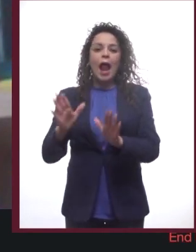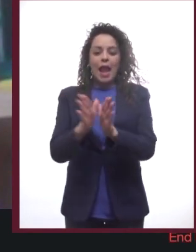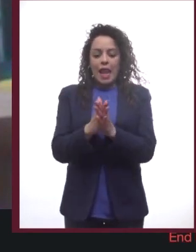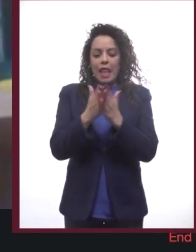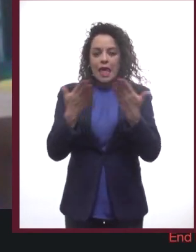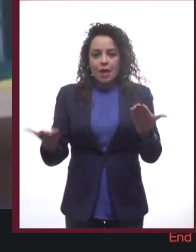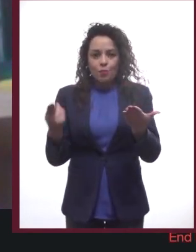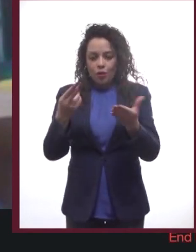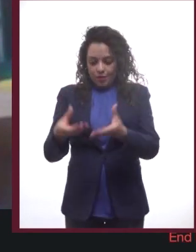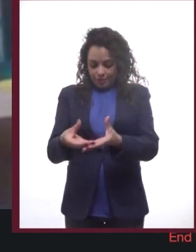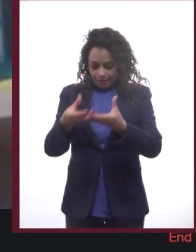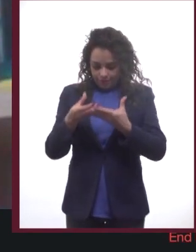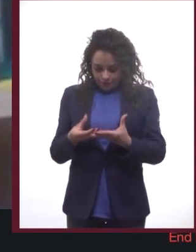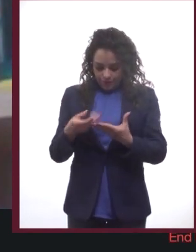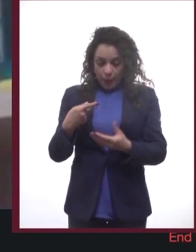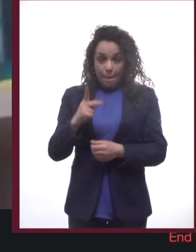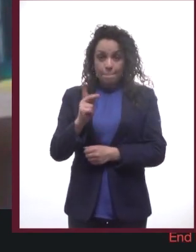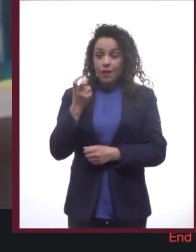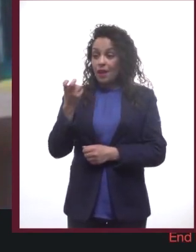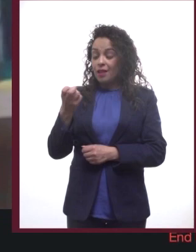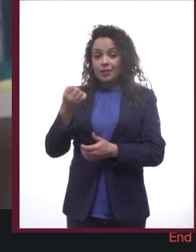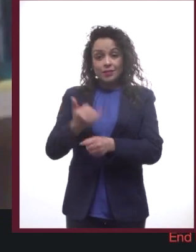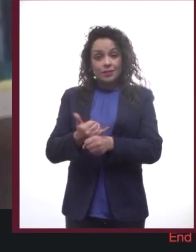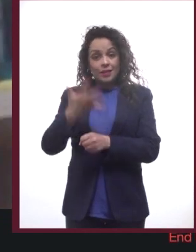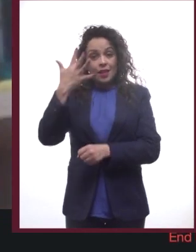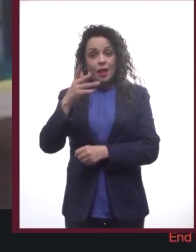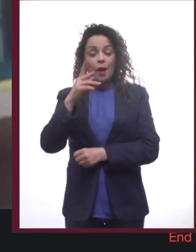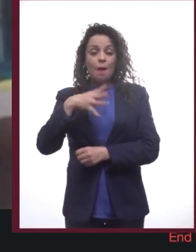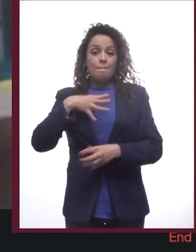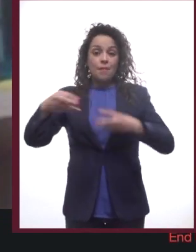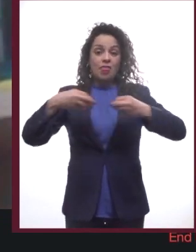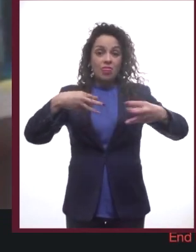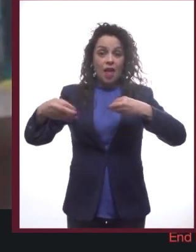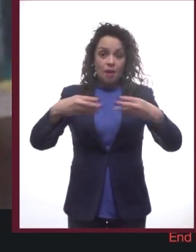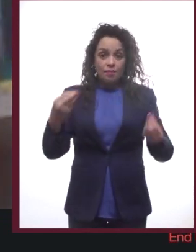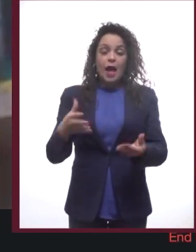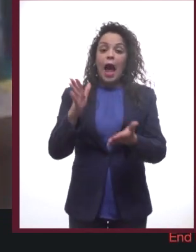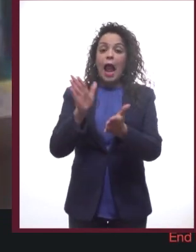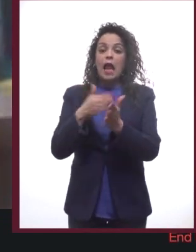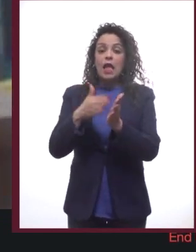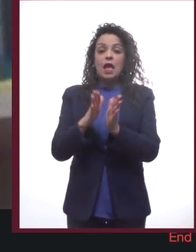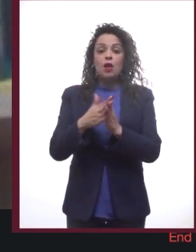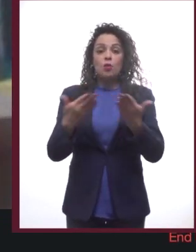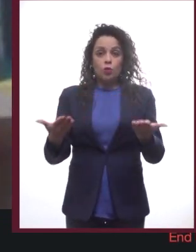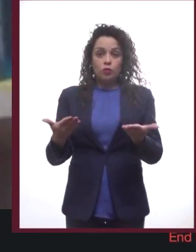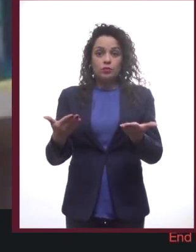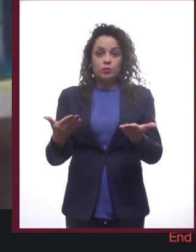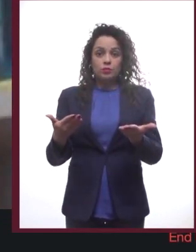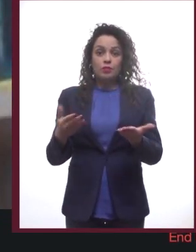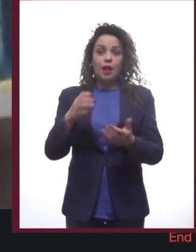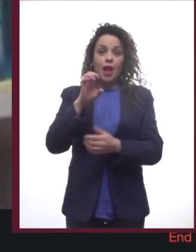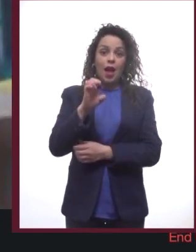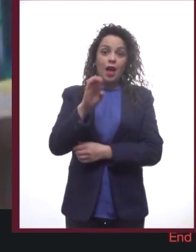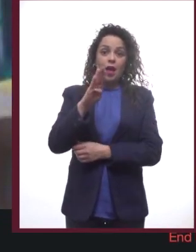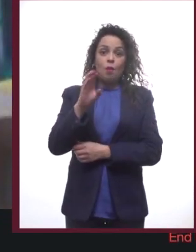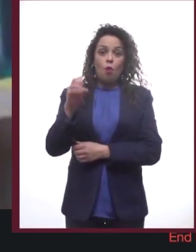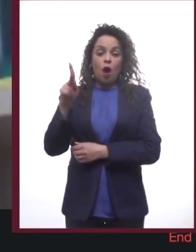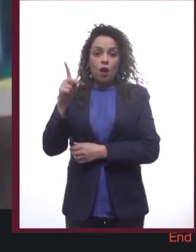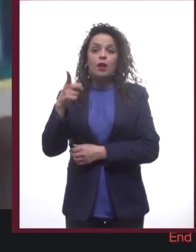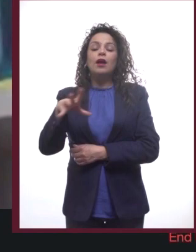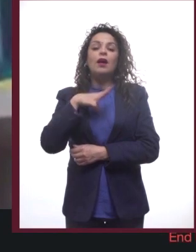físicos, pero a partir de la pandemia, pues esto se ha transformado y los medios o los libros electrónicos, los ebooks, empiezan a tener también